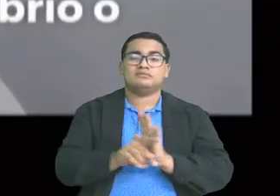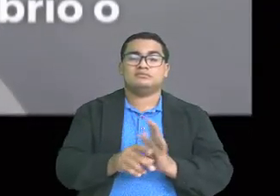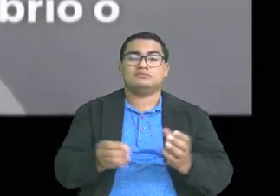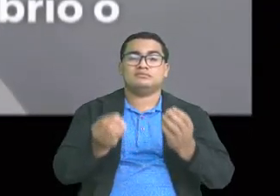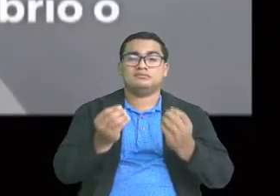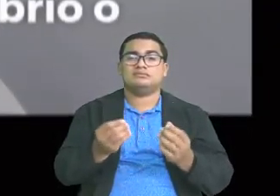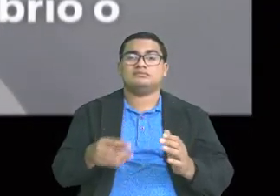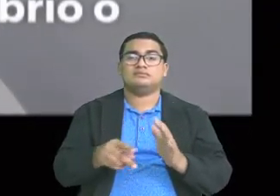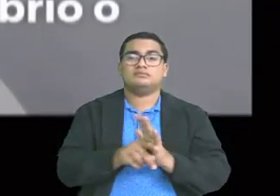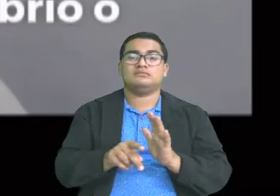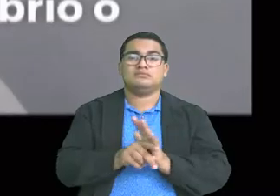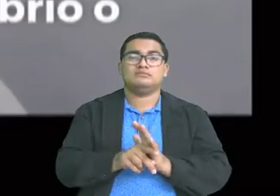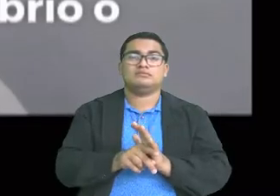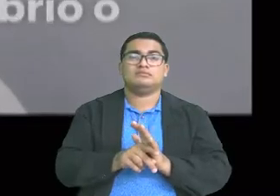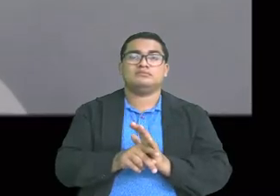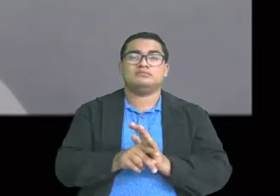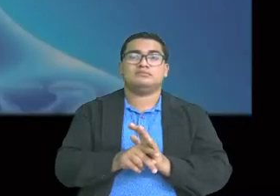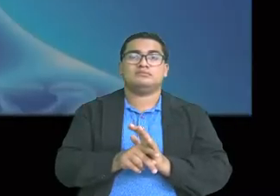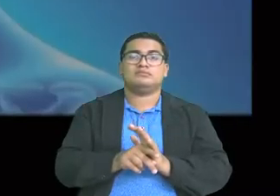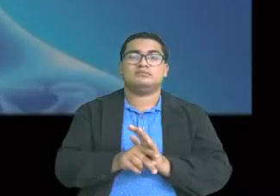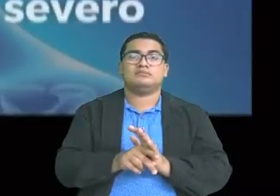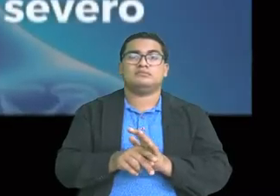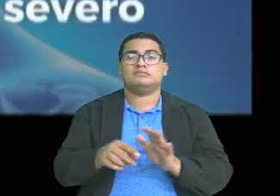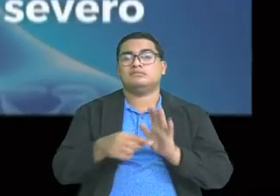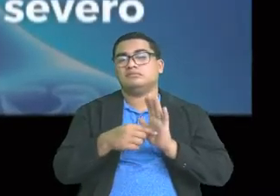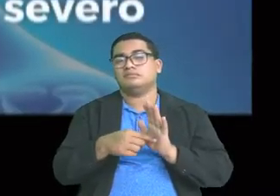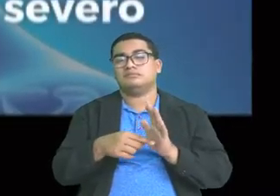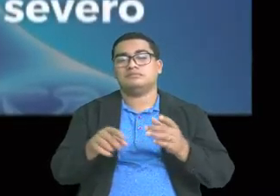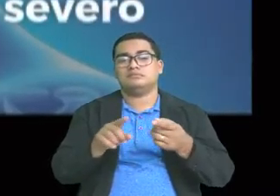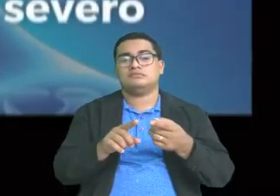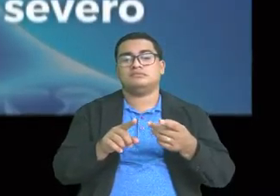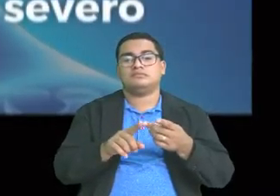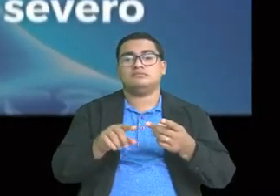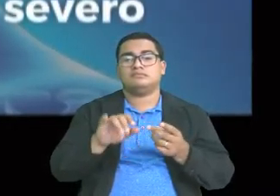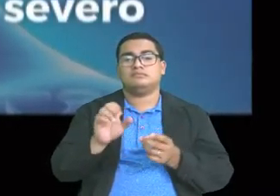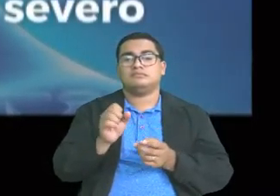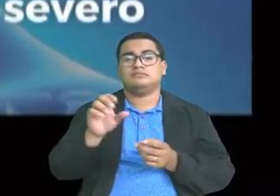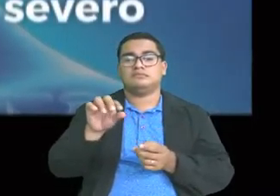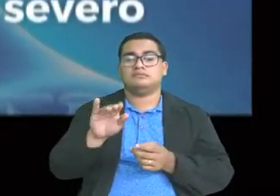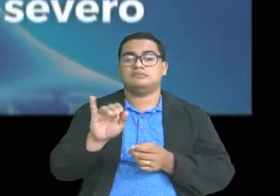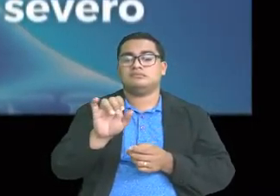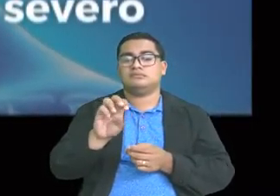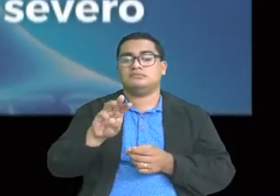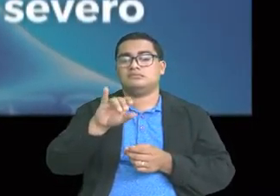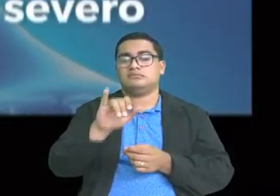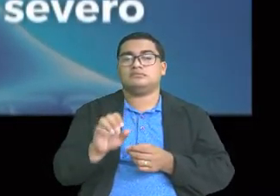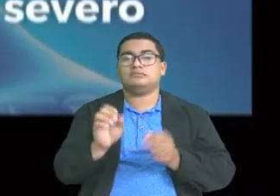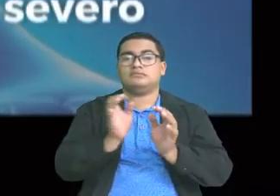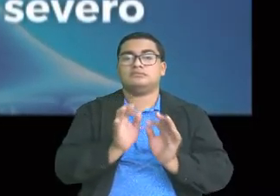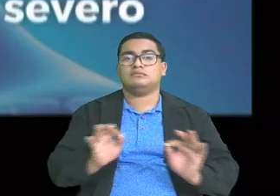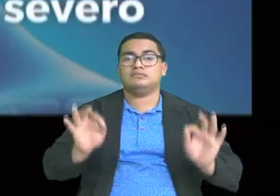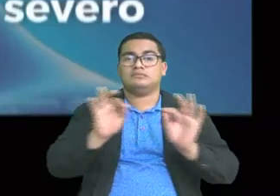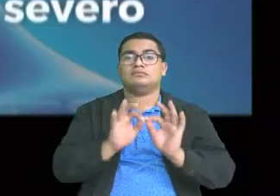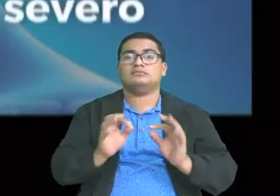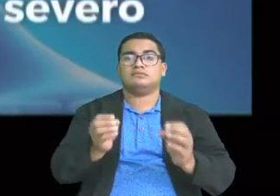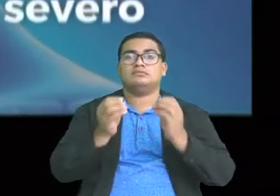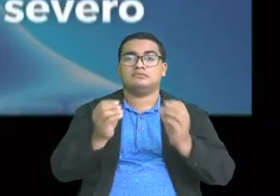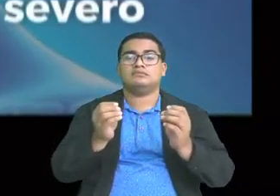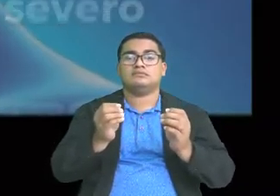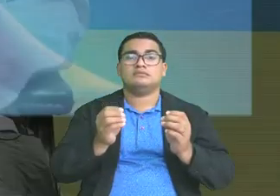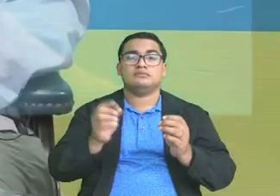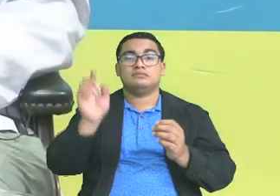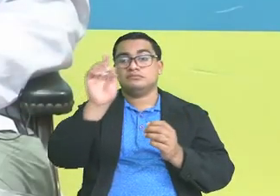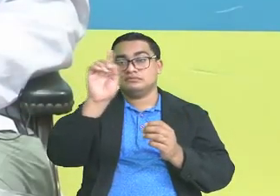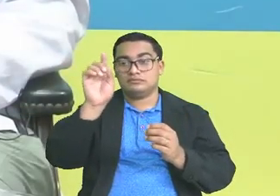alta, ¿verdad? Si hablamos del isquémico, en el isquémico también es importante la localización,